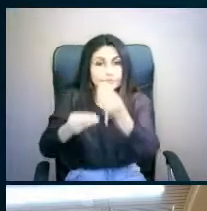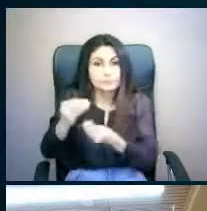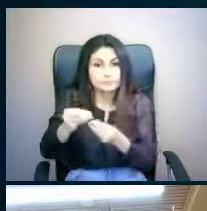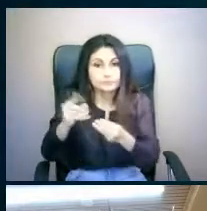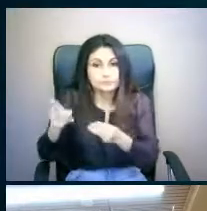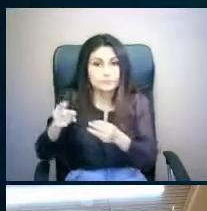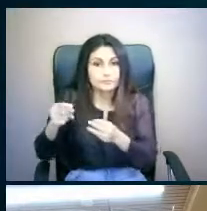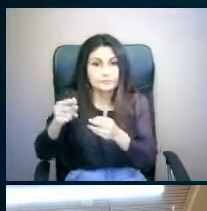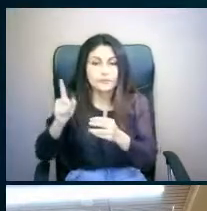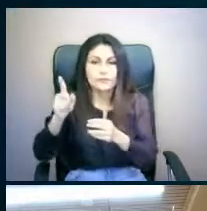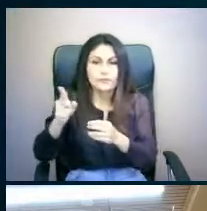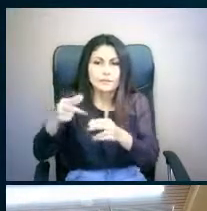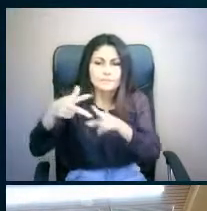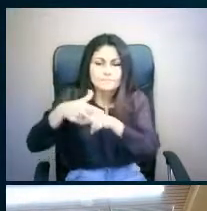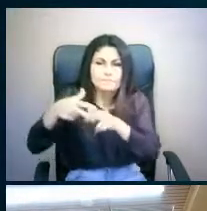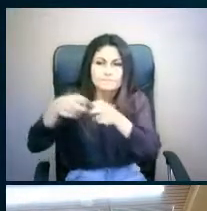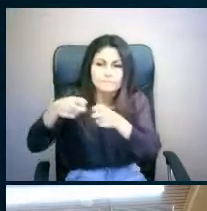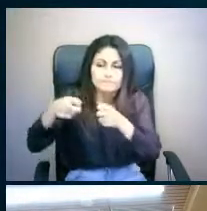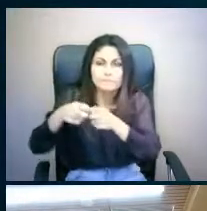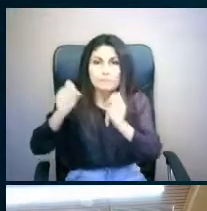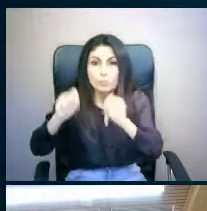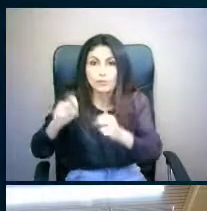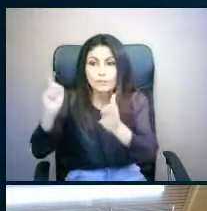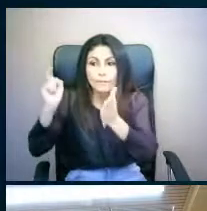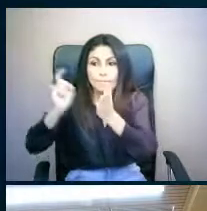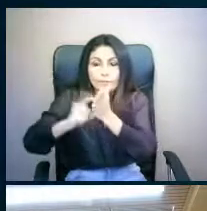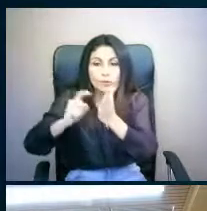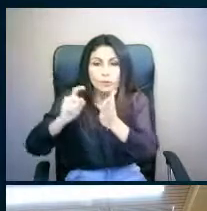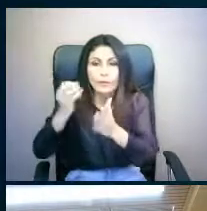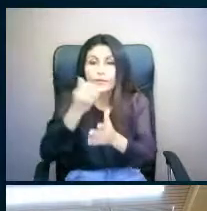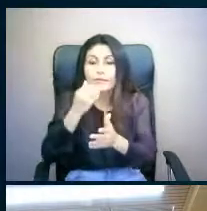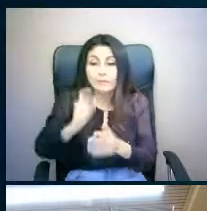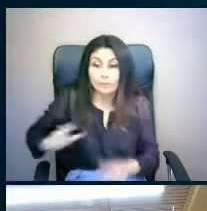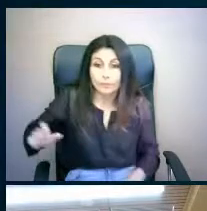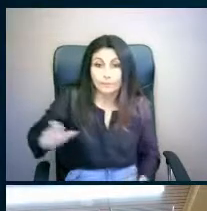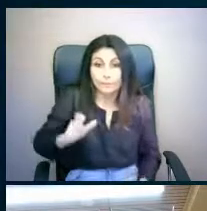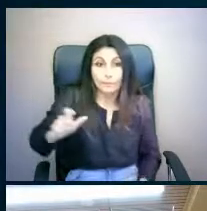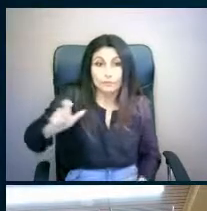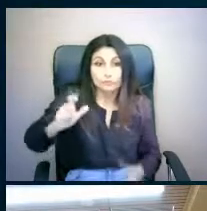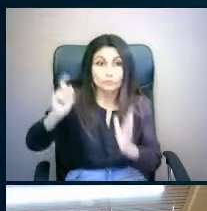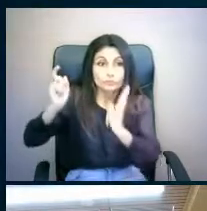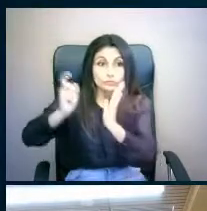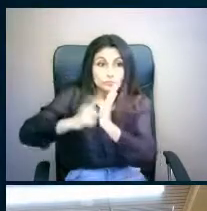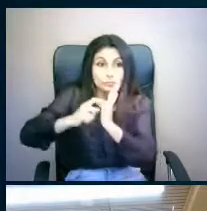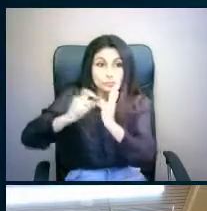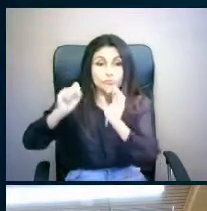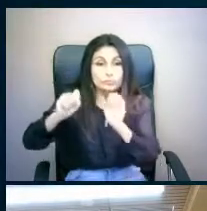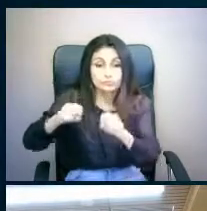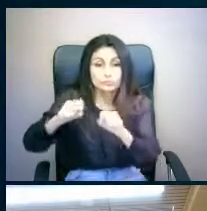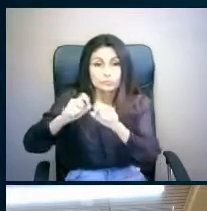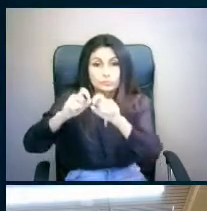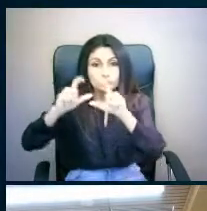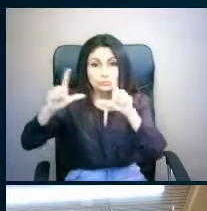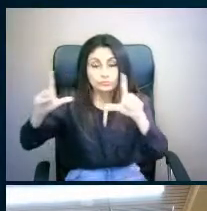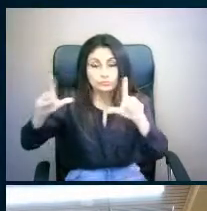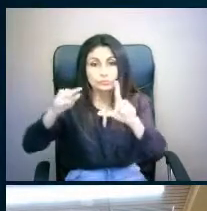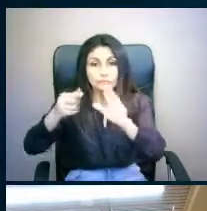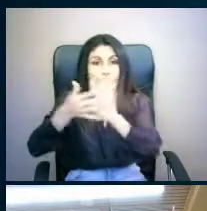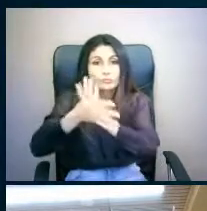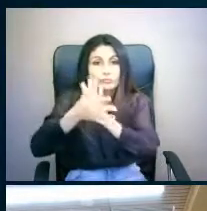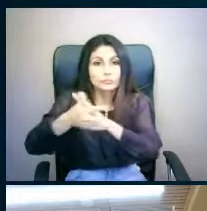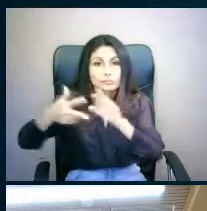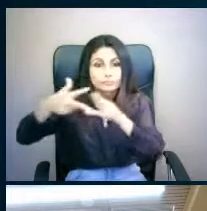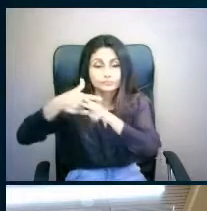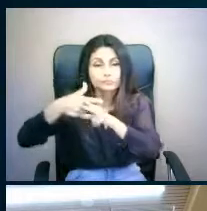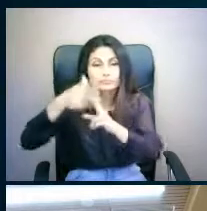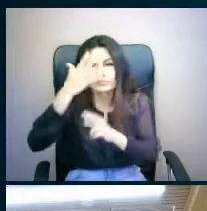podemos interactuar con esta información. Si ponemos el mouse encima de los círculos, podemos observar información de la interrupción. Por